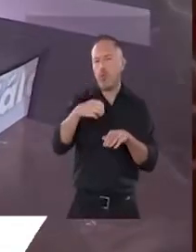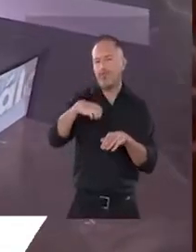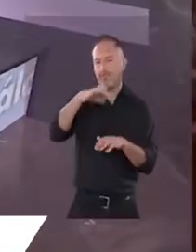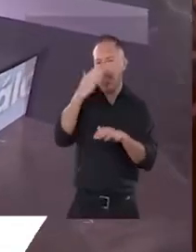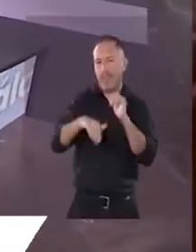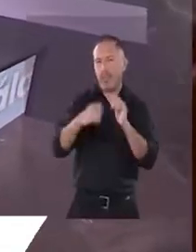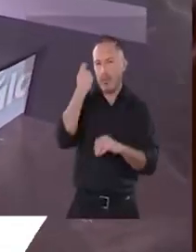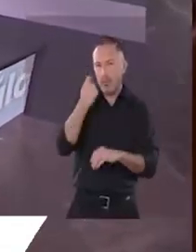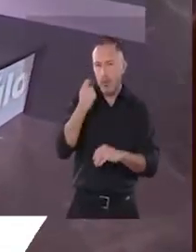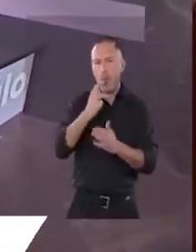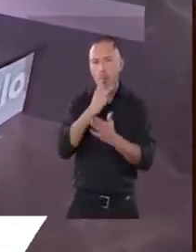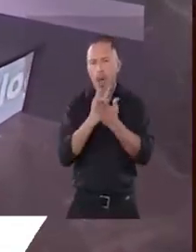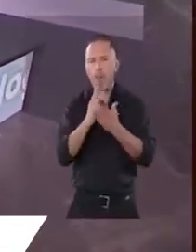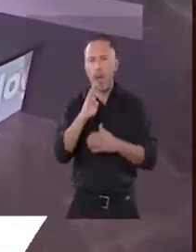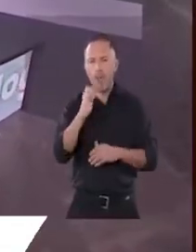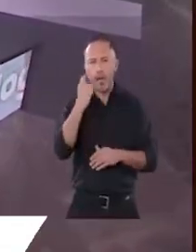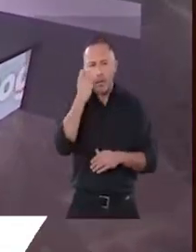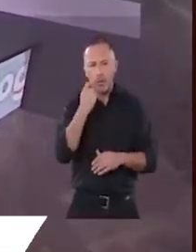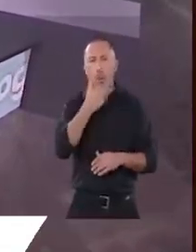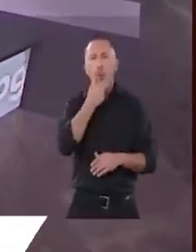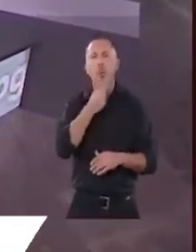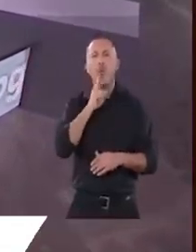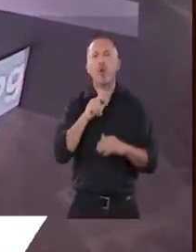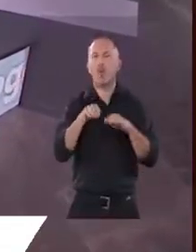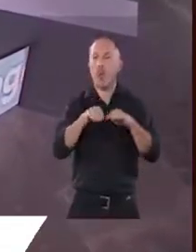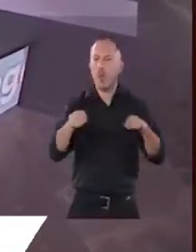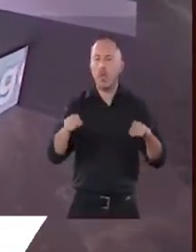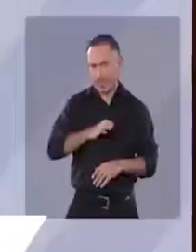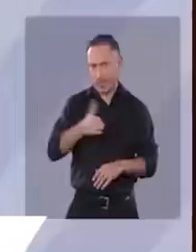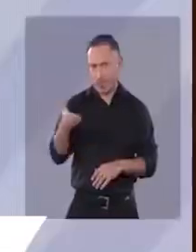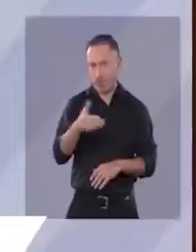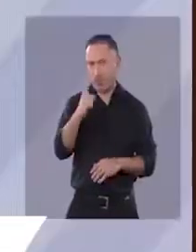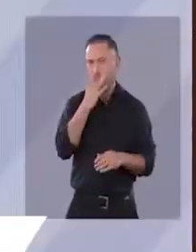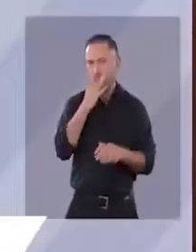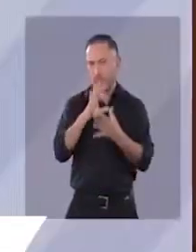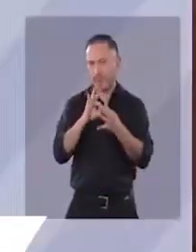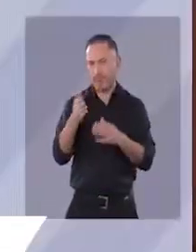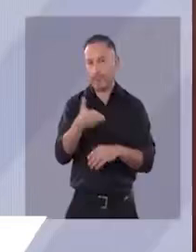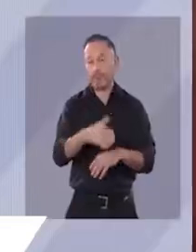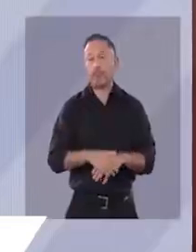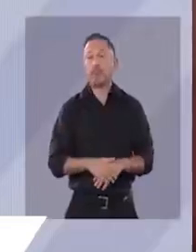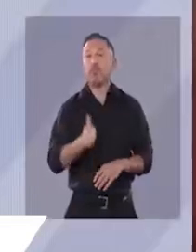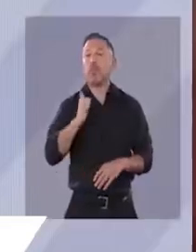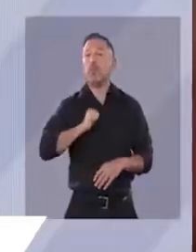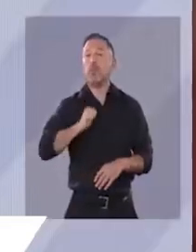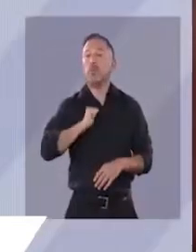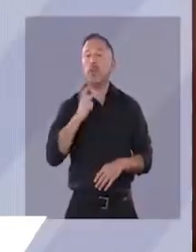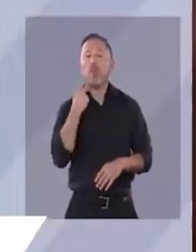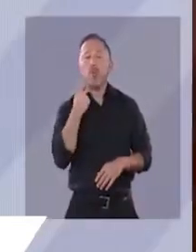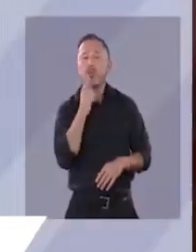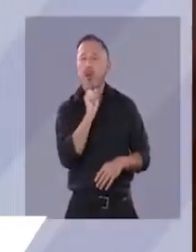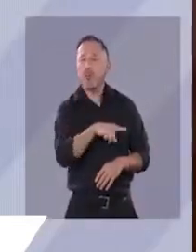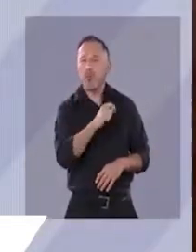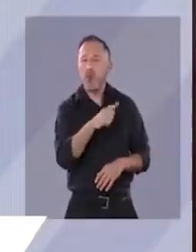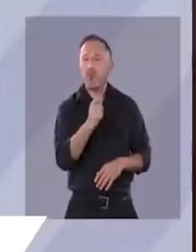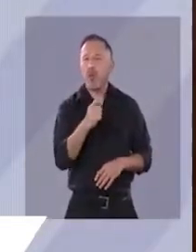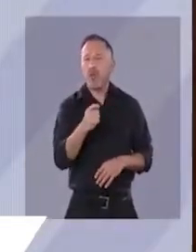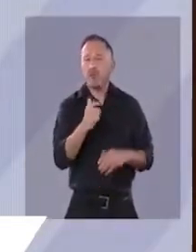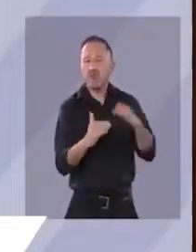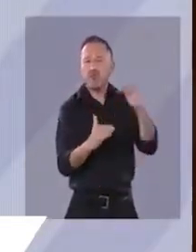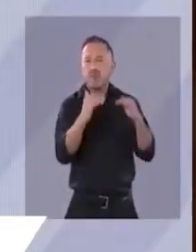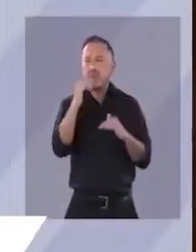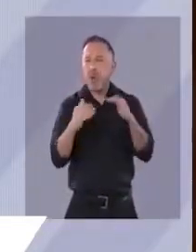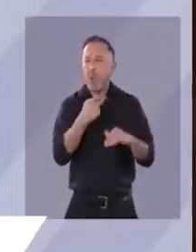Gálvez, pues en un dislate quizá, o pues como parte de su desesperación, de su